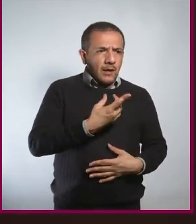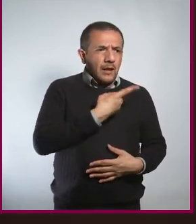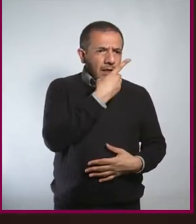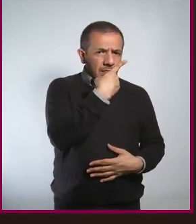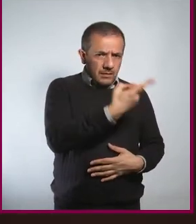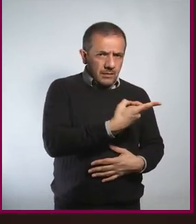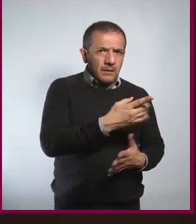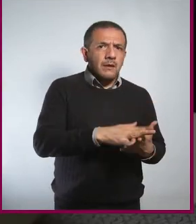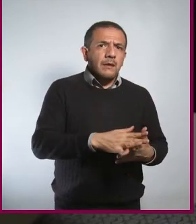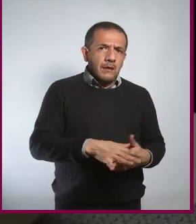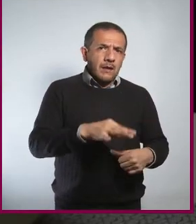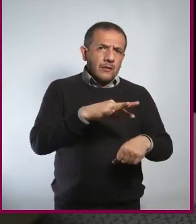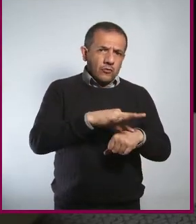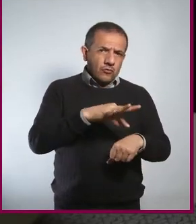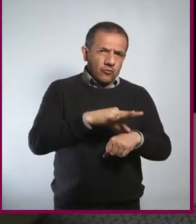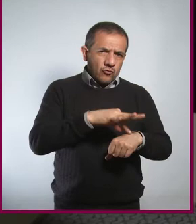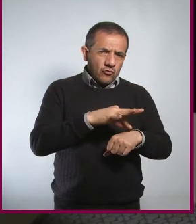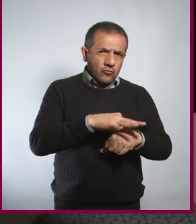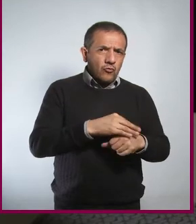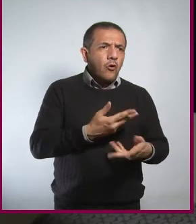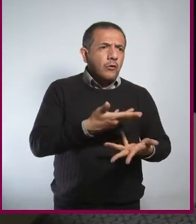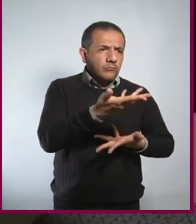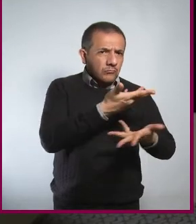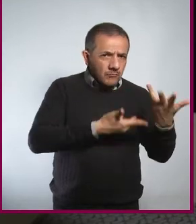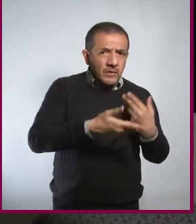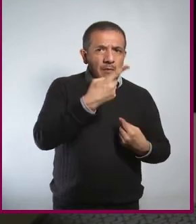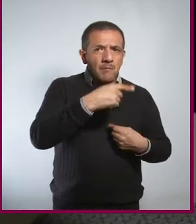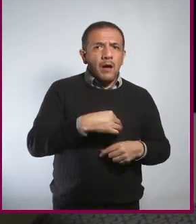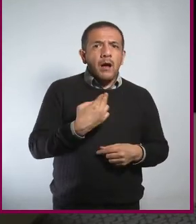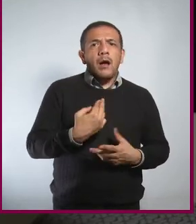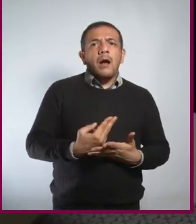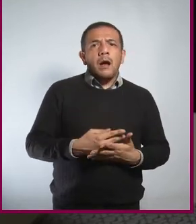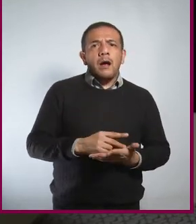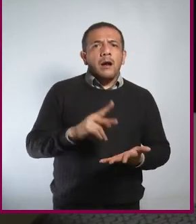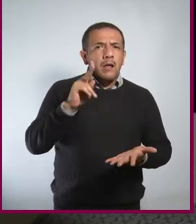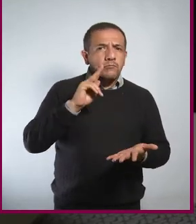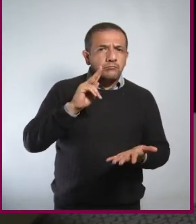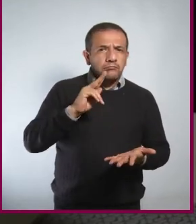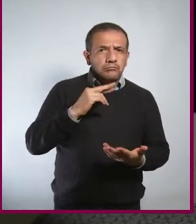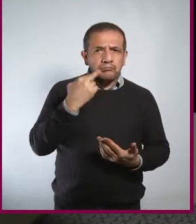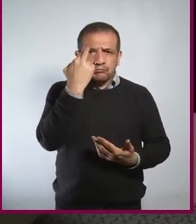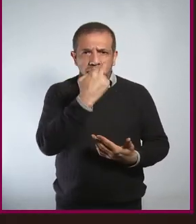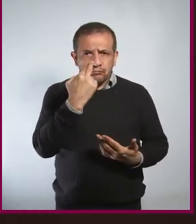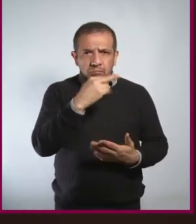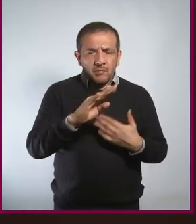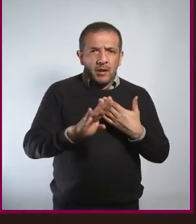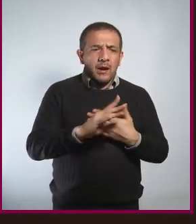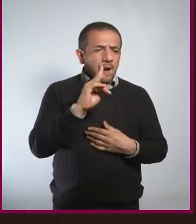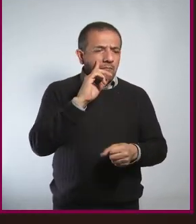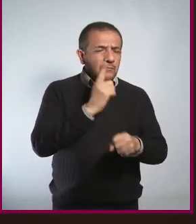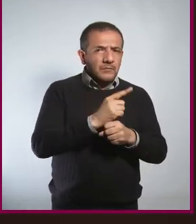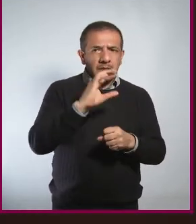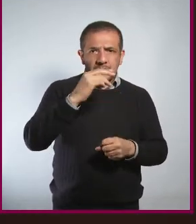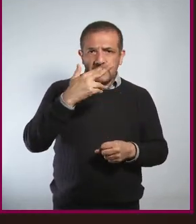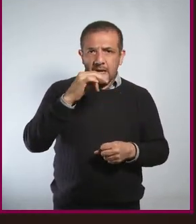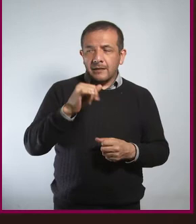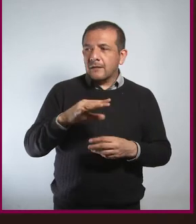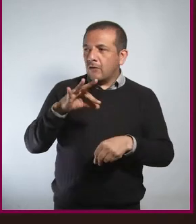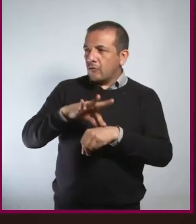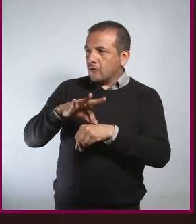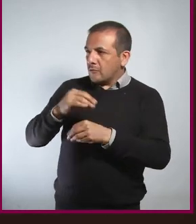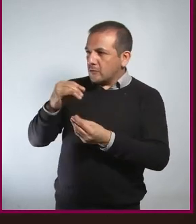médica que le está dando atención para que se pueda considerar hacer pruebas para diagnosticar Chagas. Pues doctor, muchísimas